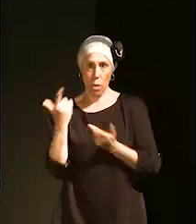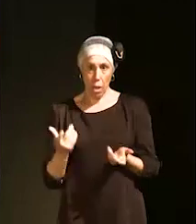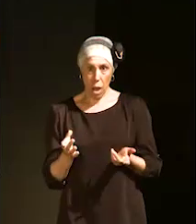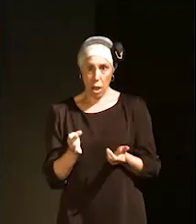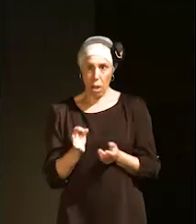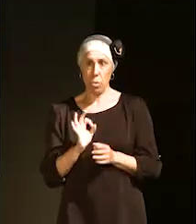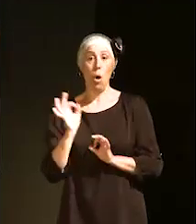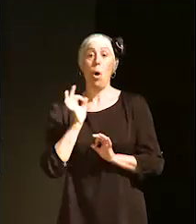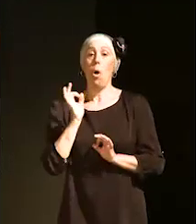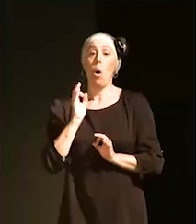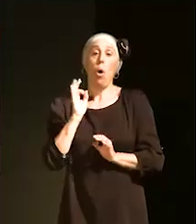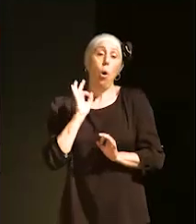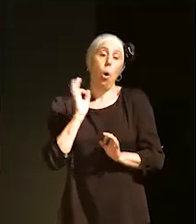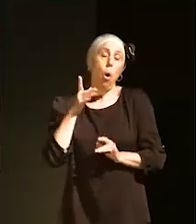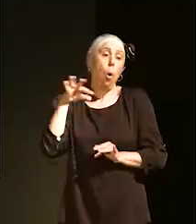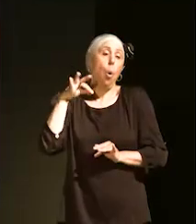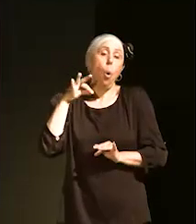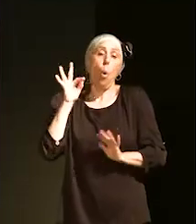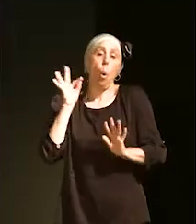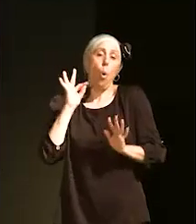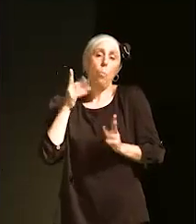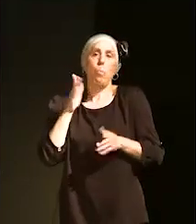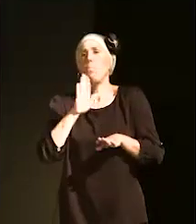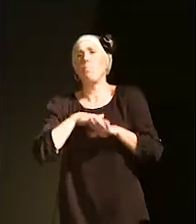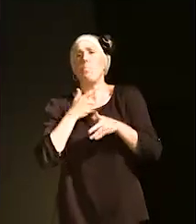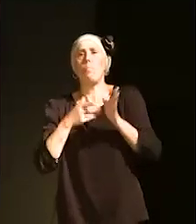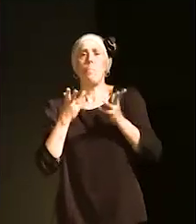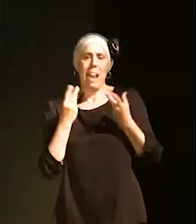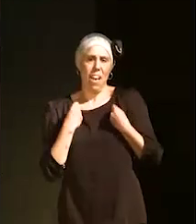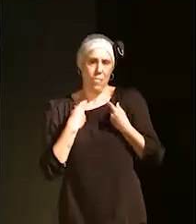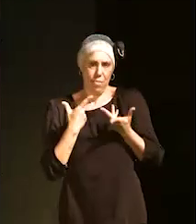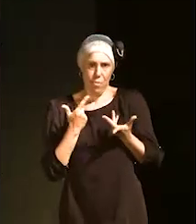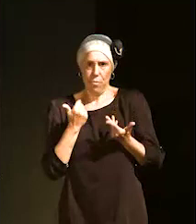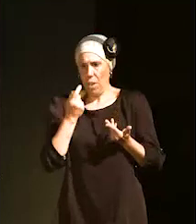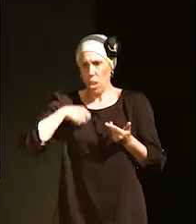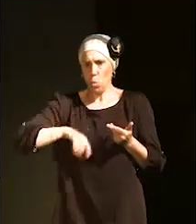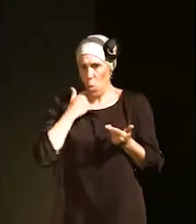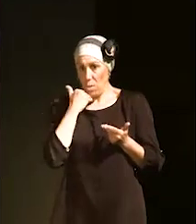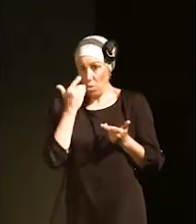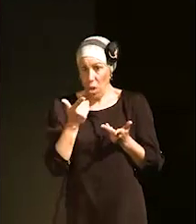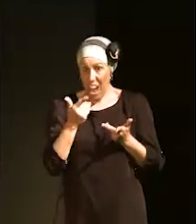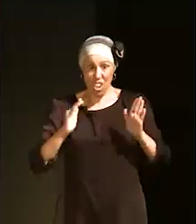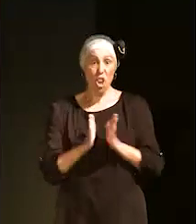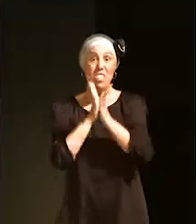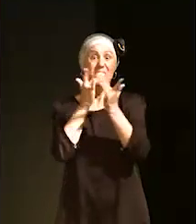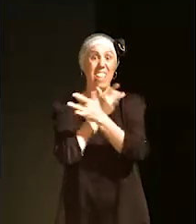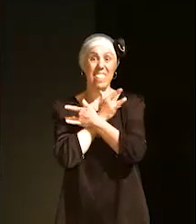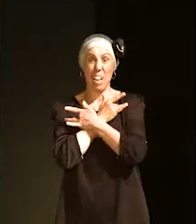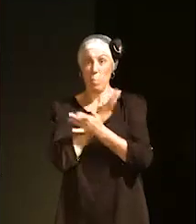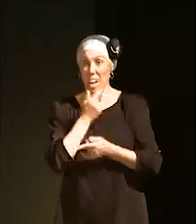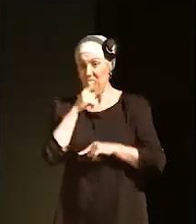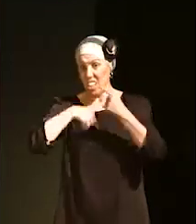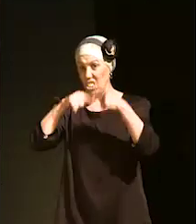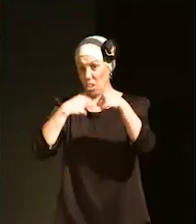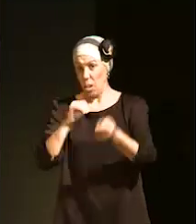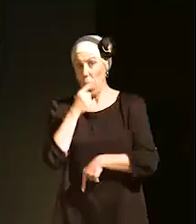era la única forma que tenían para sobrevivir y mantener a su familia en santamaría cada día uno o más jóvenes